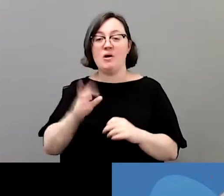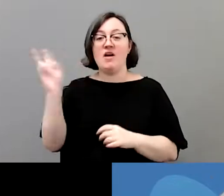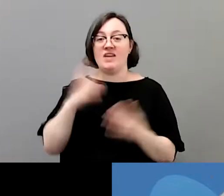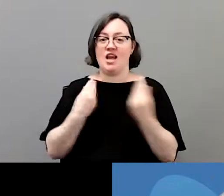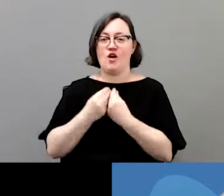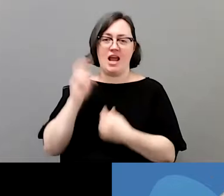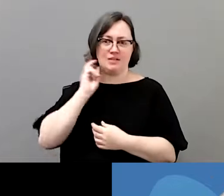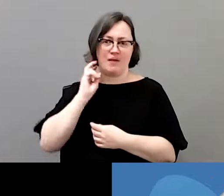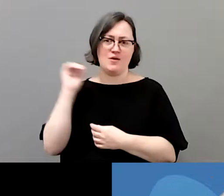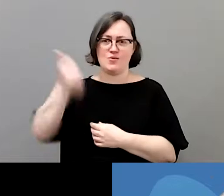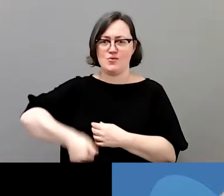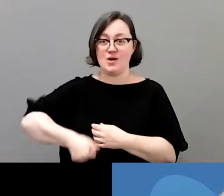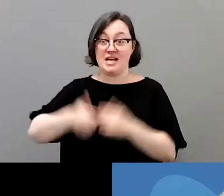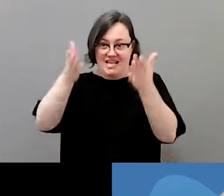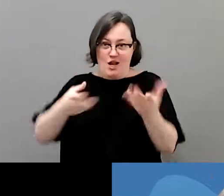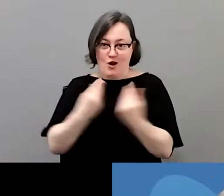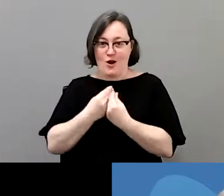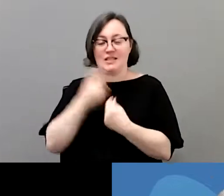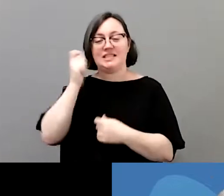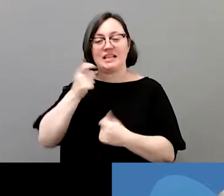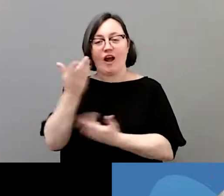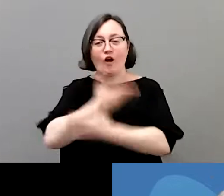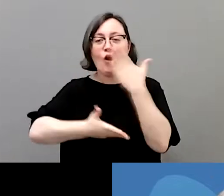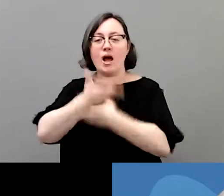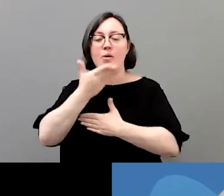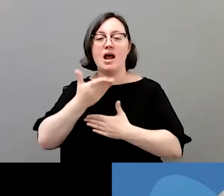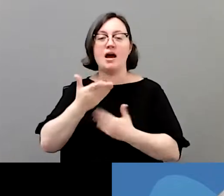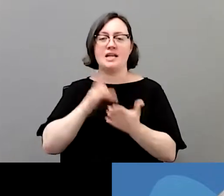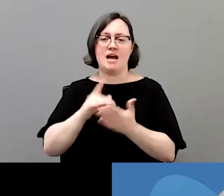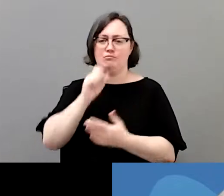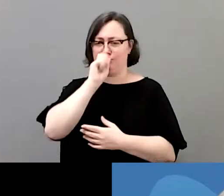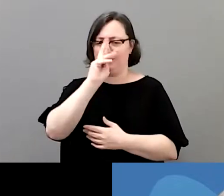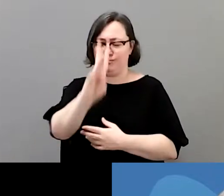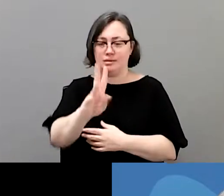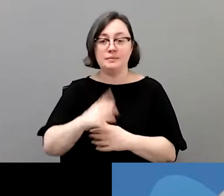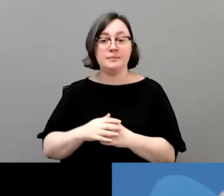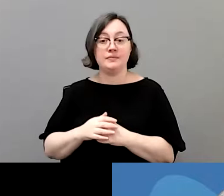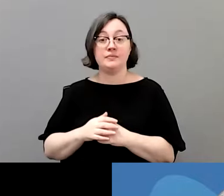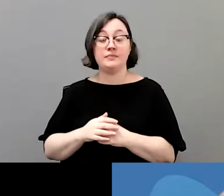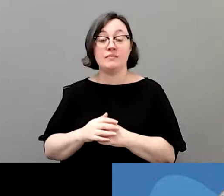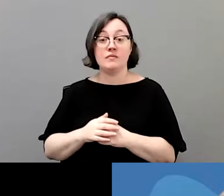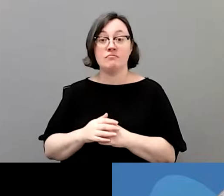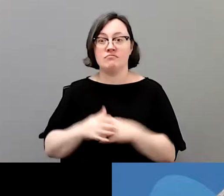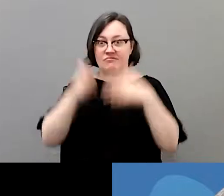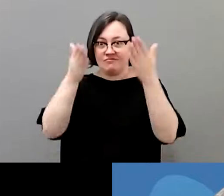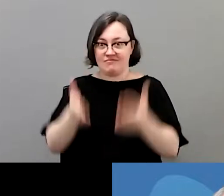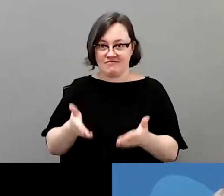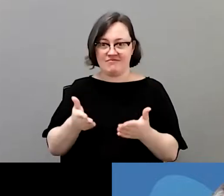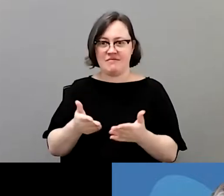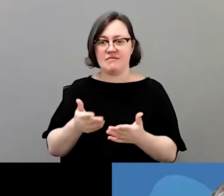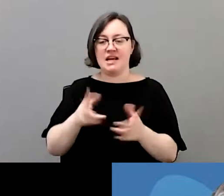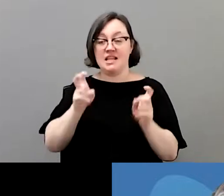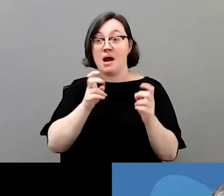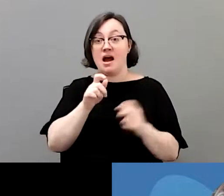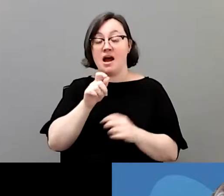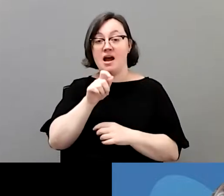colaborando con ellos y en concreto con ella desde hace mucho tiempo. Y así que ella, bueno, conoce bastante bien las